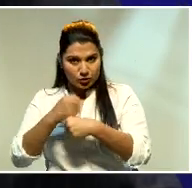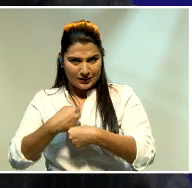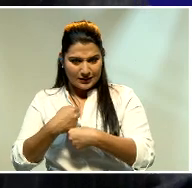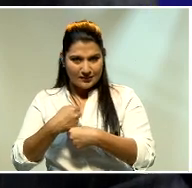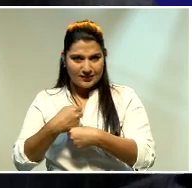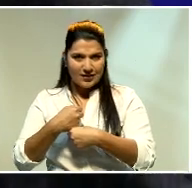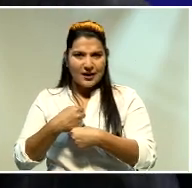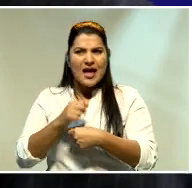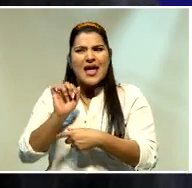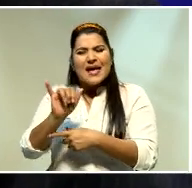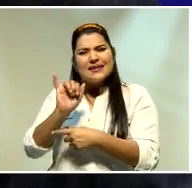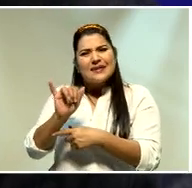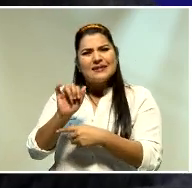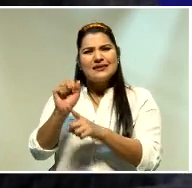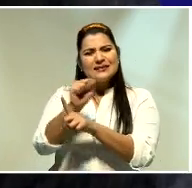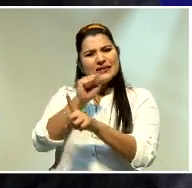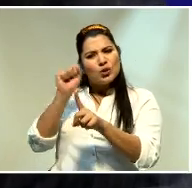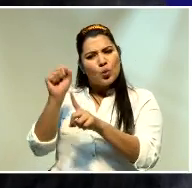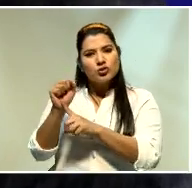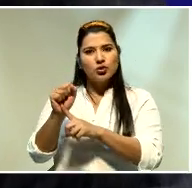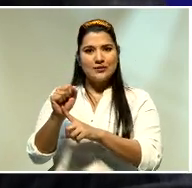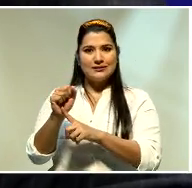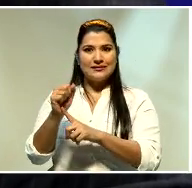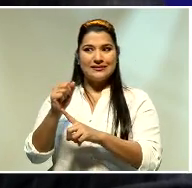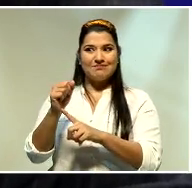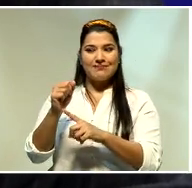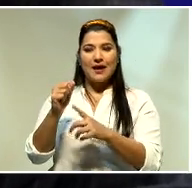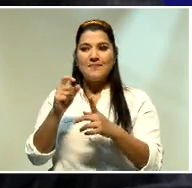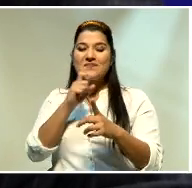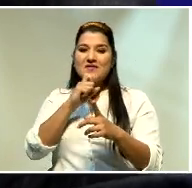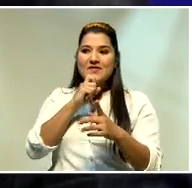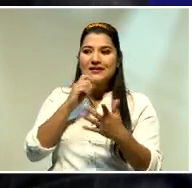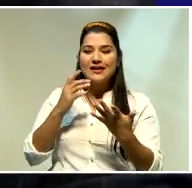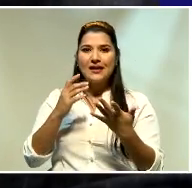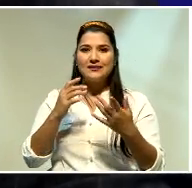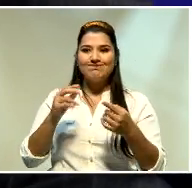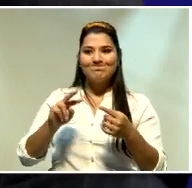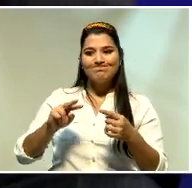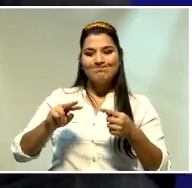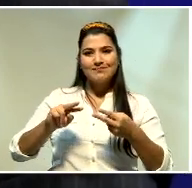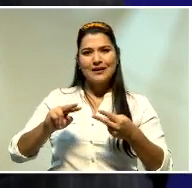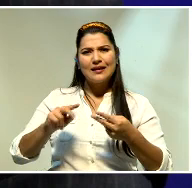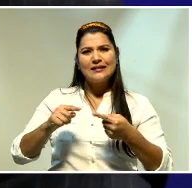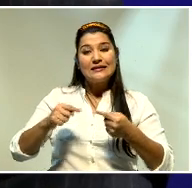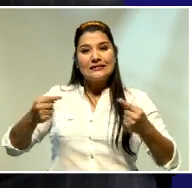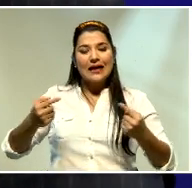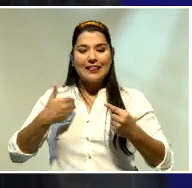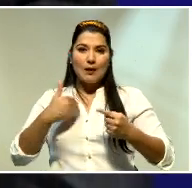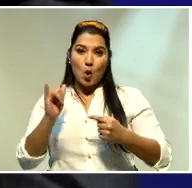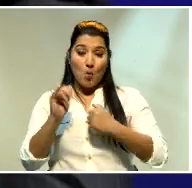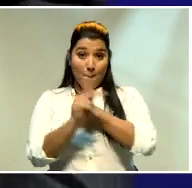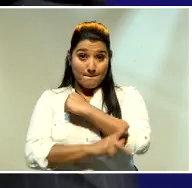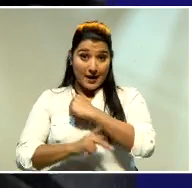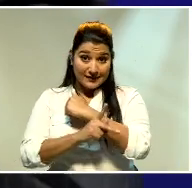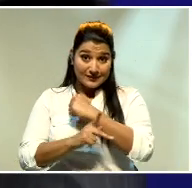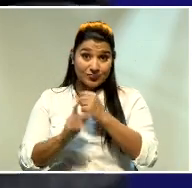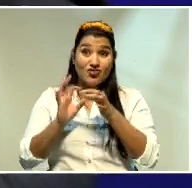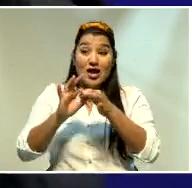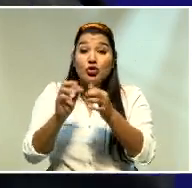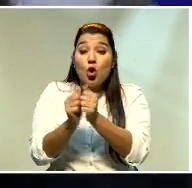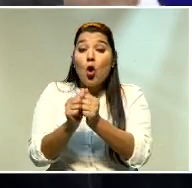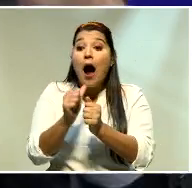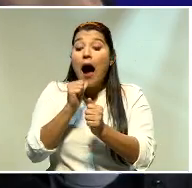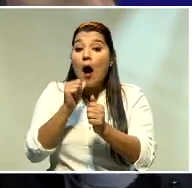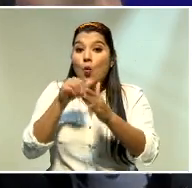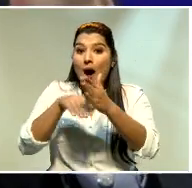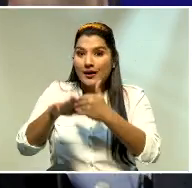Son del tipo de paradojas que como país tenemos. En el tema del acueducto metropolitano, igual que en el